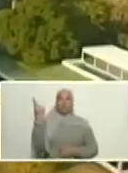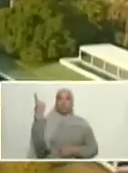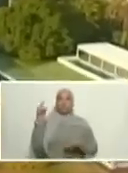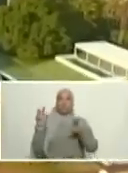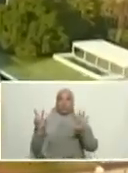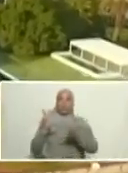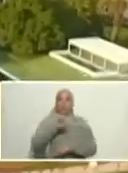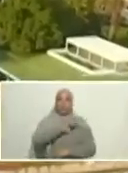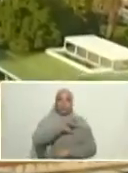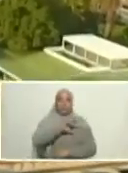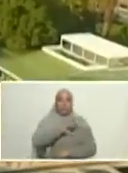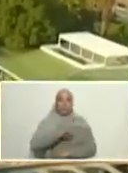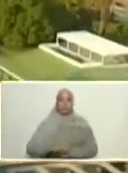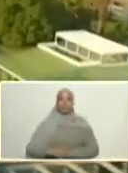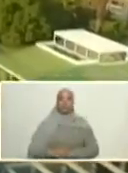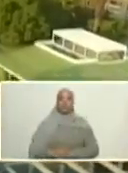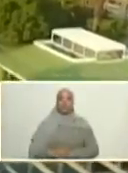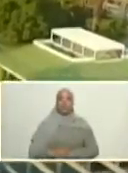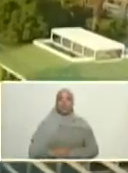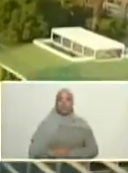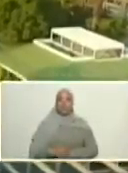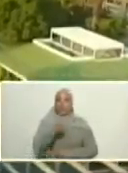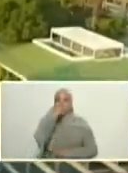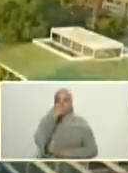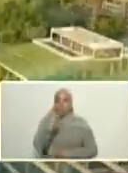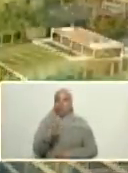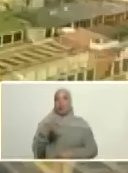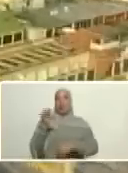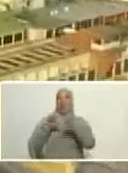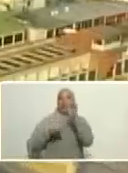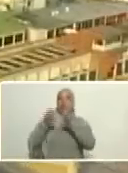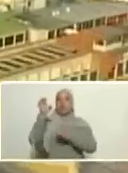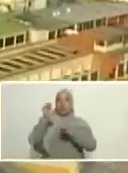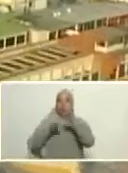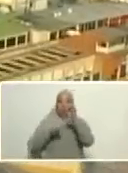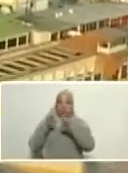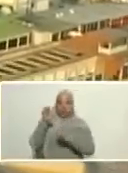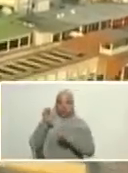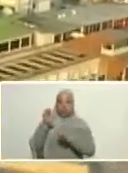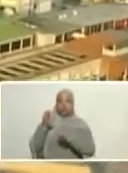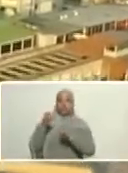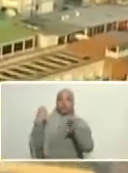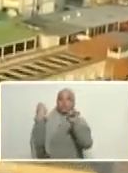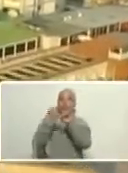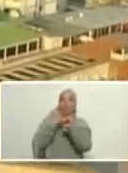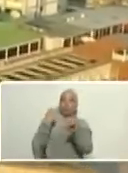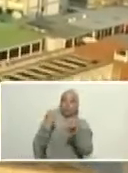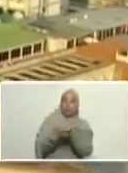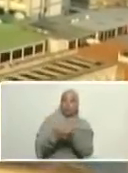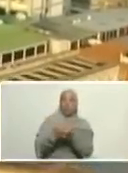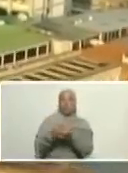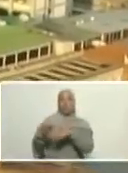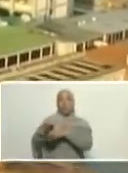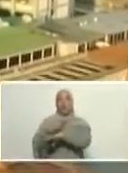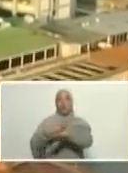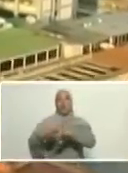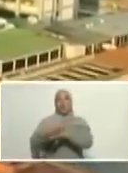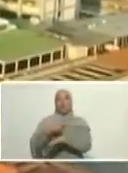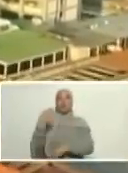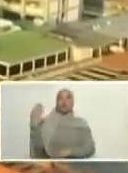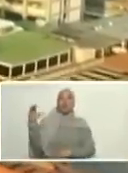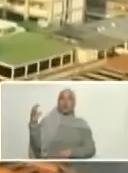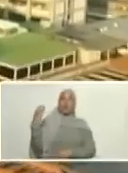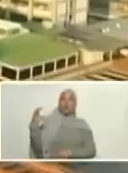visita extraordinaria que permitirá evaluar y además materializar los compromisos de los gobiernos de Colombia y